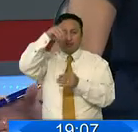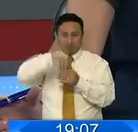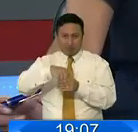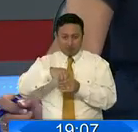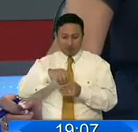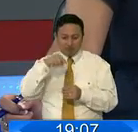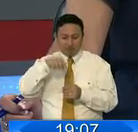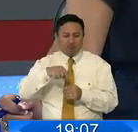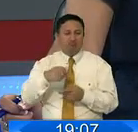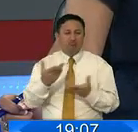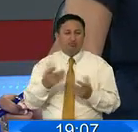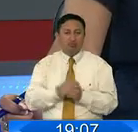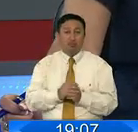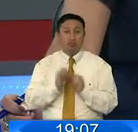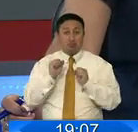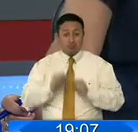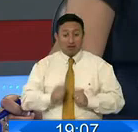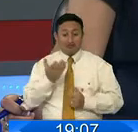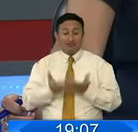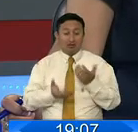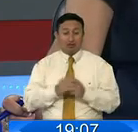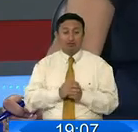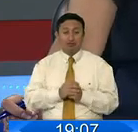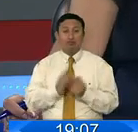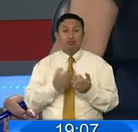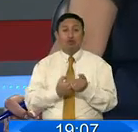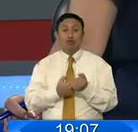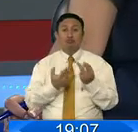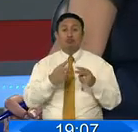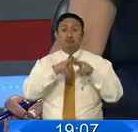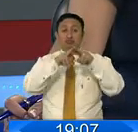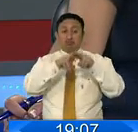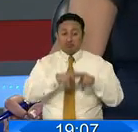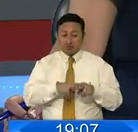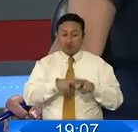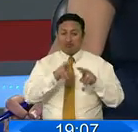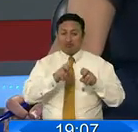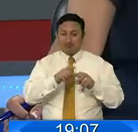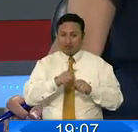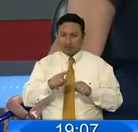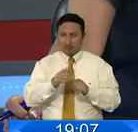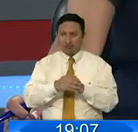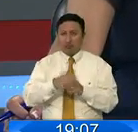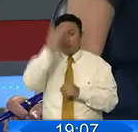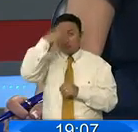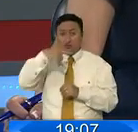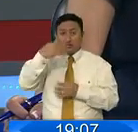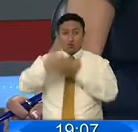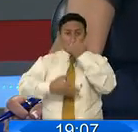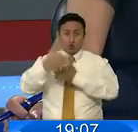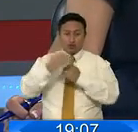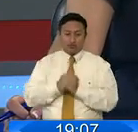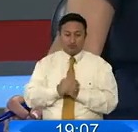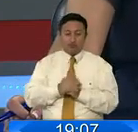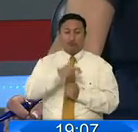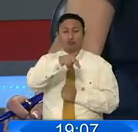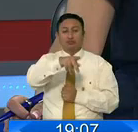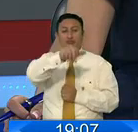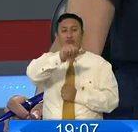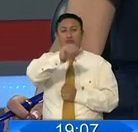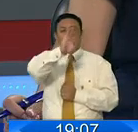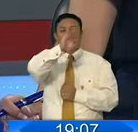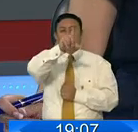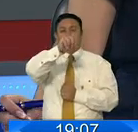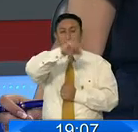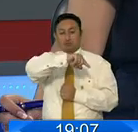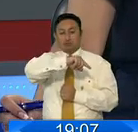cual establecería la posibilidad del recurso de revisión en laudo arbitral. Pablo Fajardo, abogado de los afectados por la